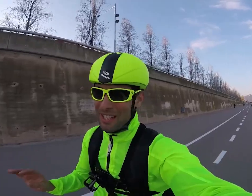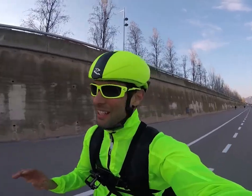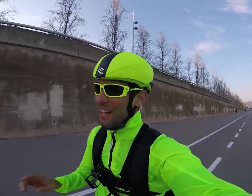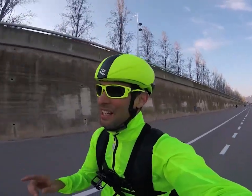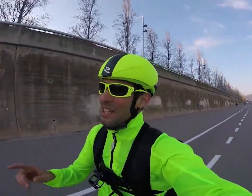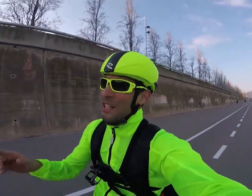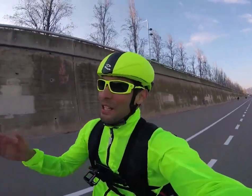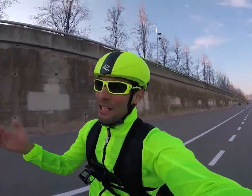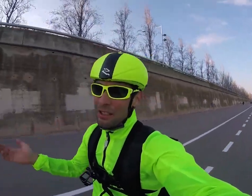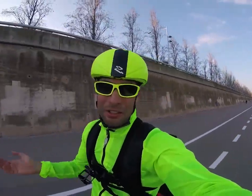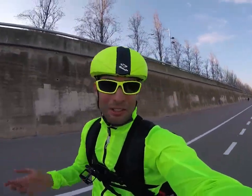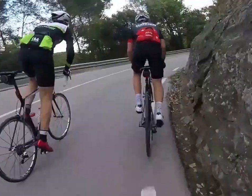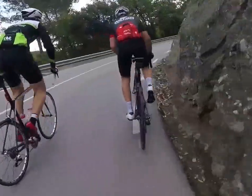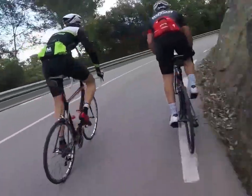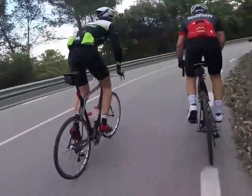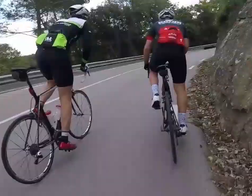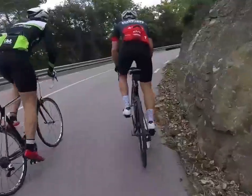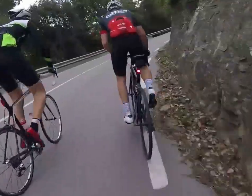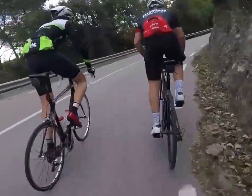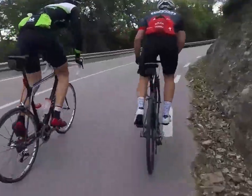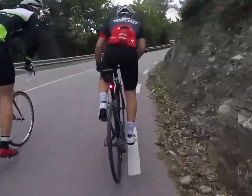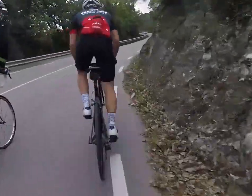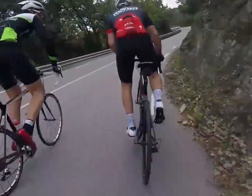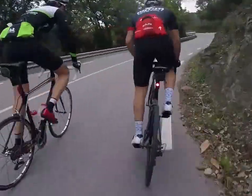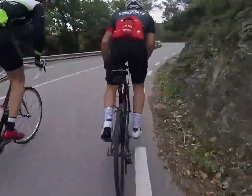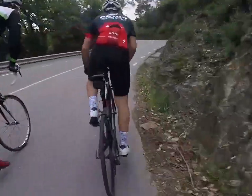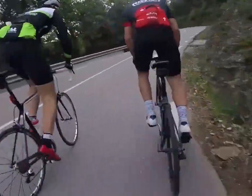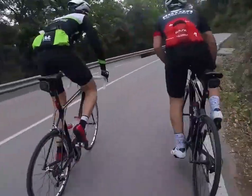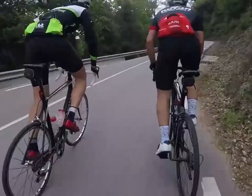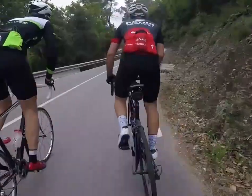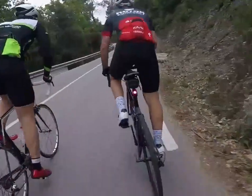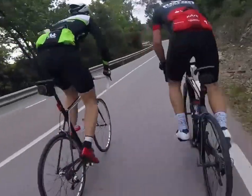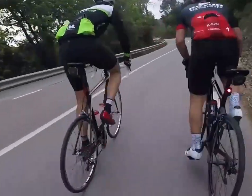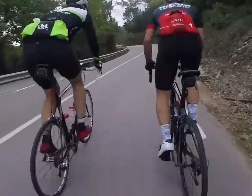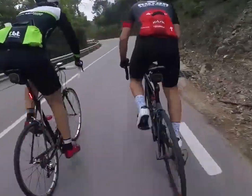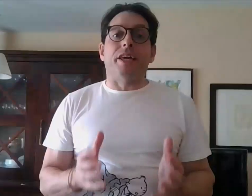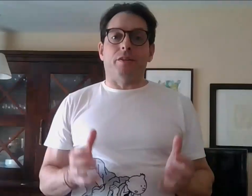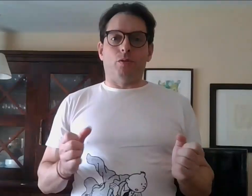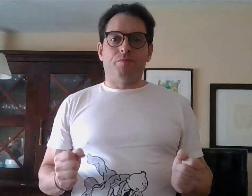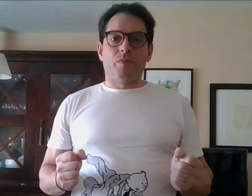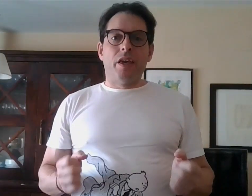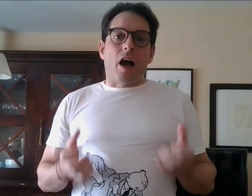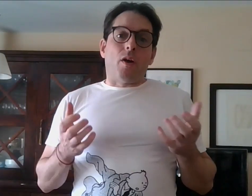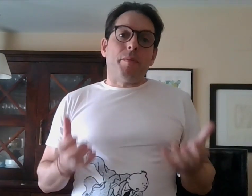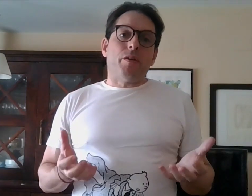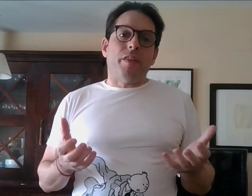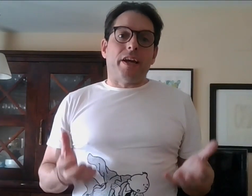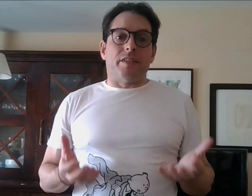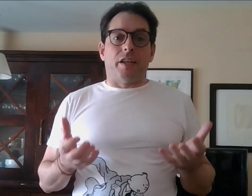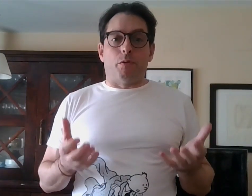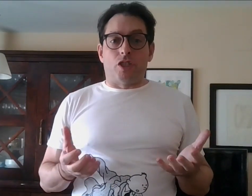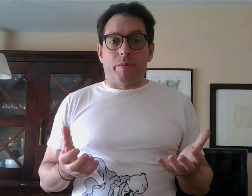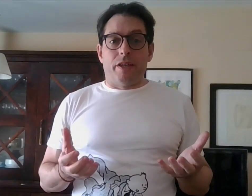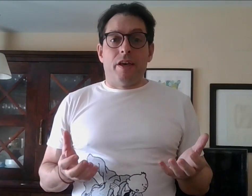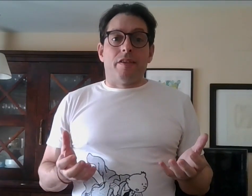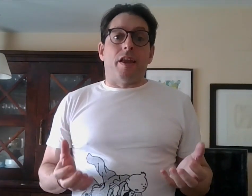padres en bici acompañando a sus hijos, que los ciclistas llevan 40 días encerrados y han visto el cielo abierto. Aunque la mayoría de